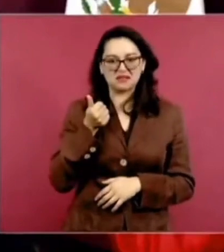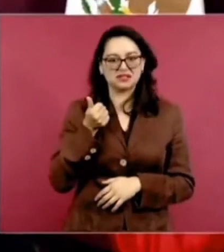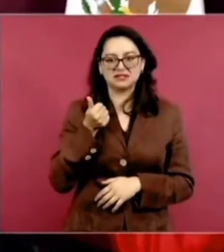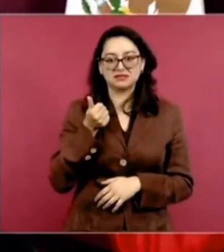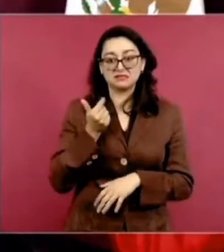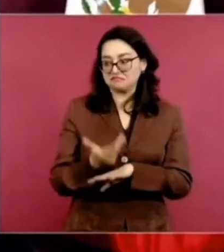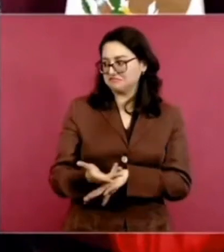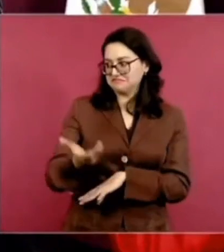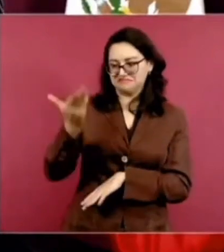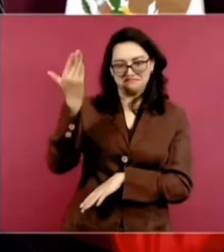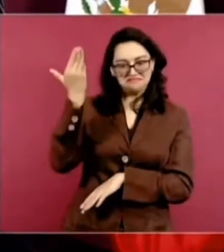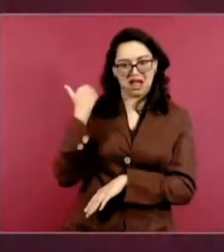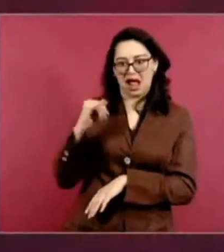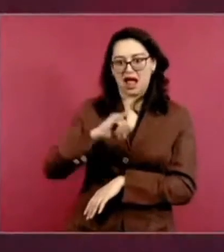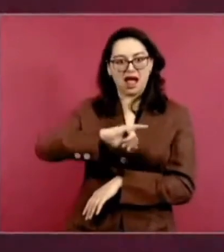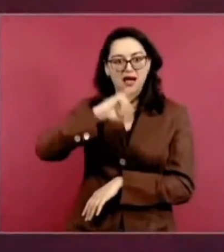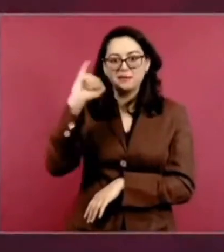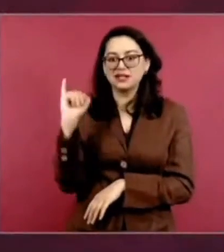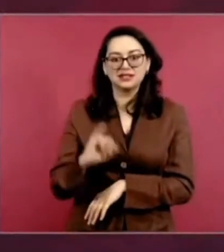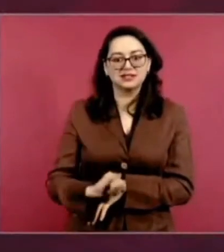precedente.